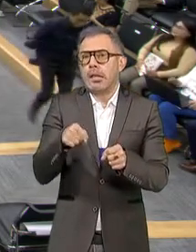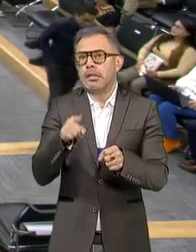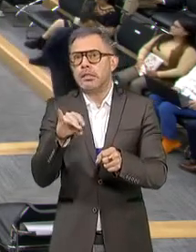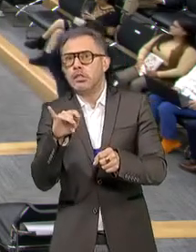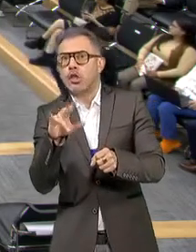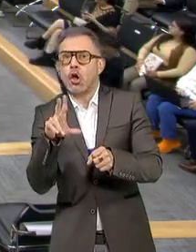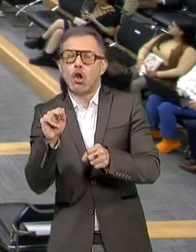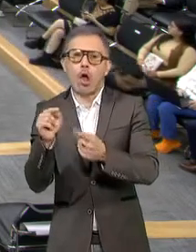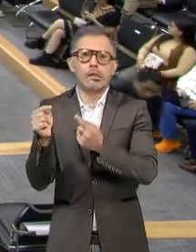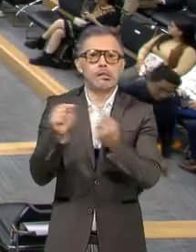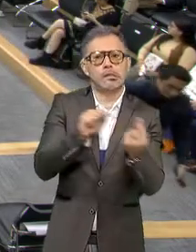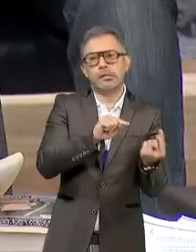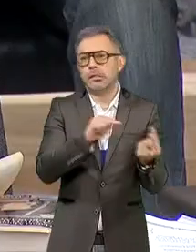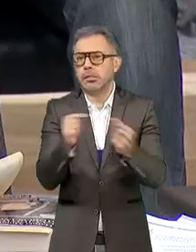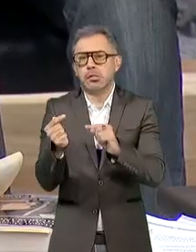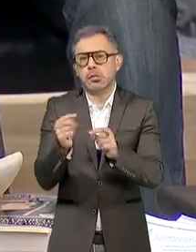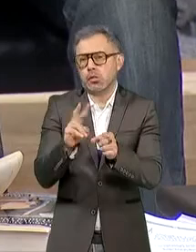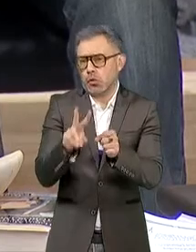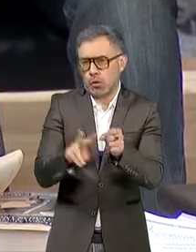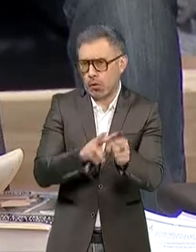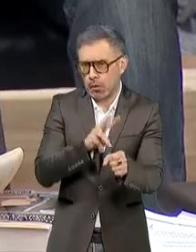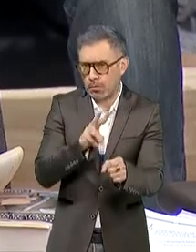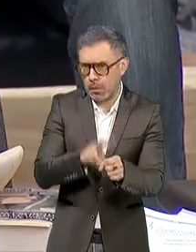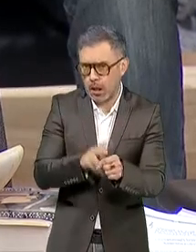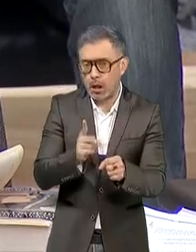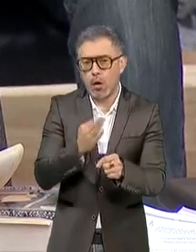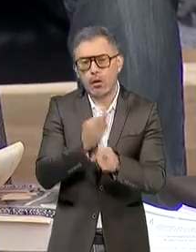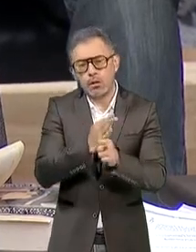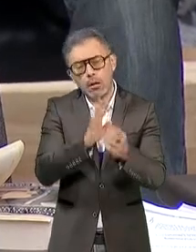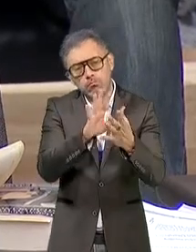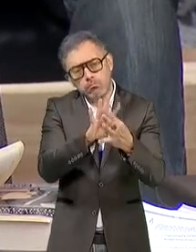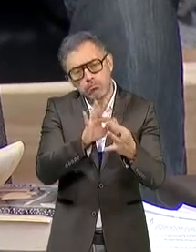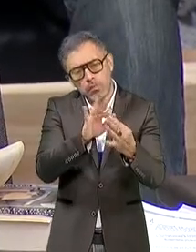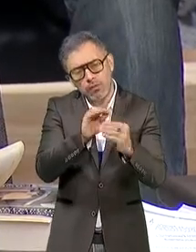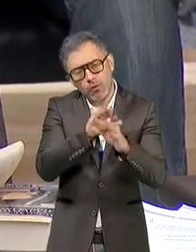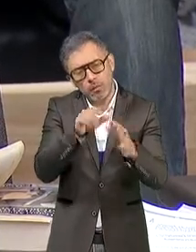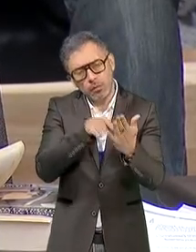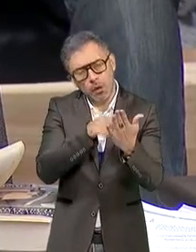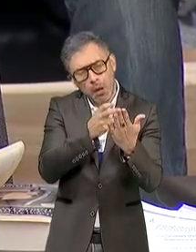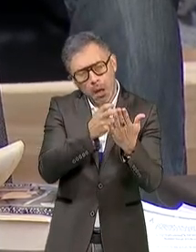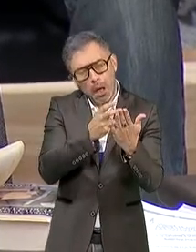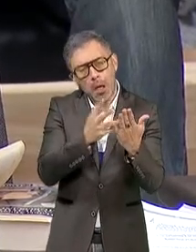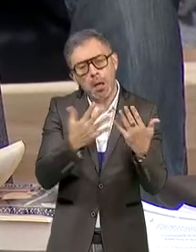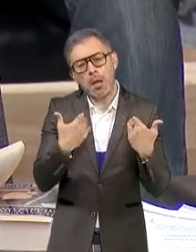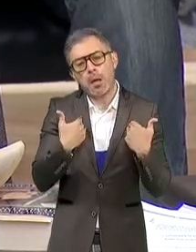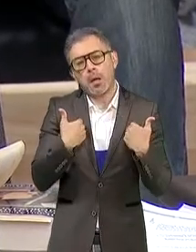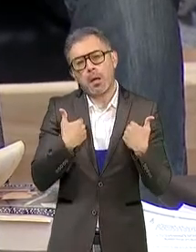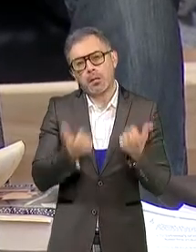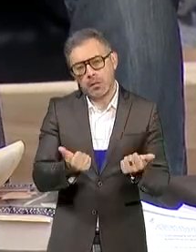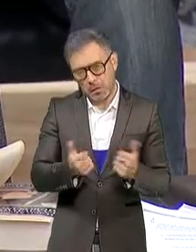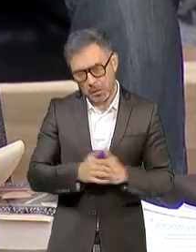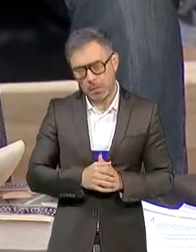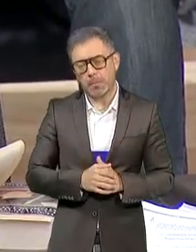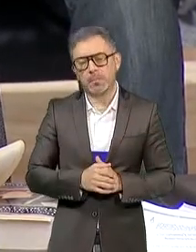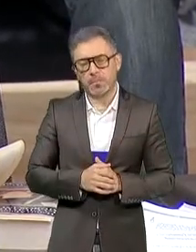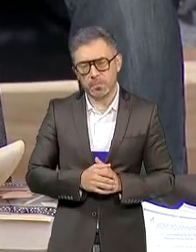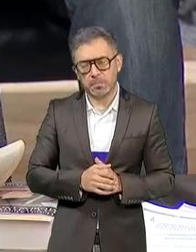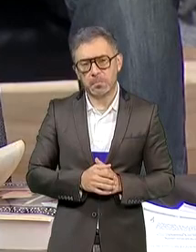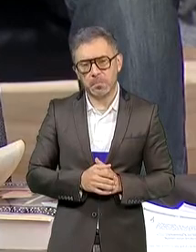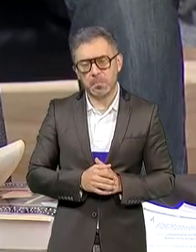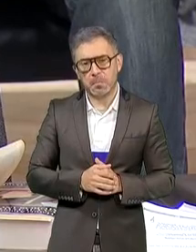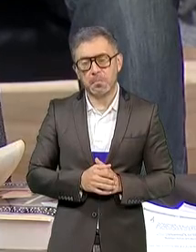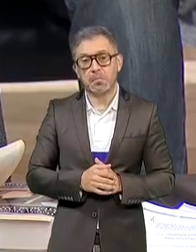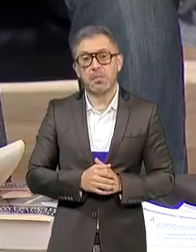ha salido información aquí adicional que ayuda a entender así es que yo quiero para que no haya ninguna